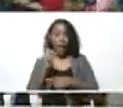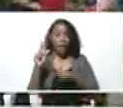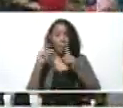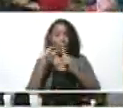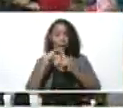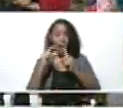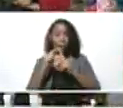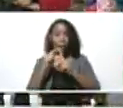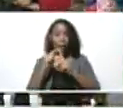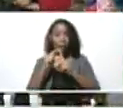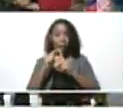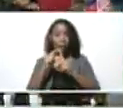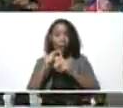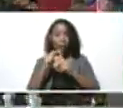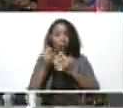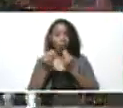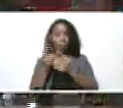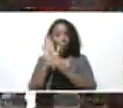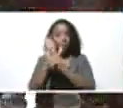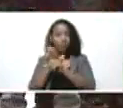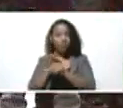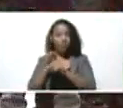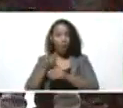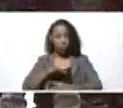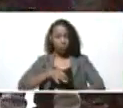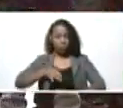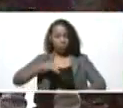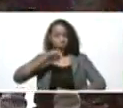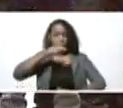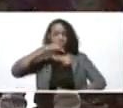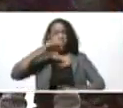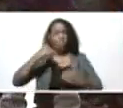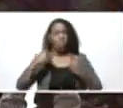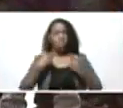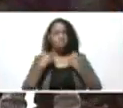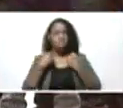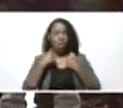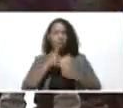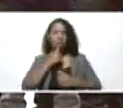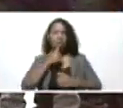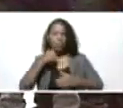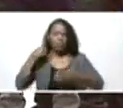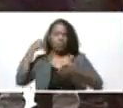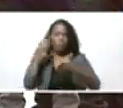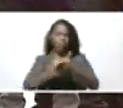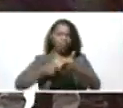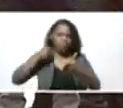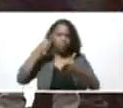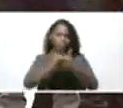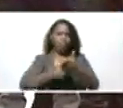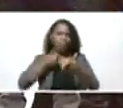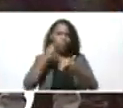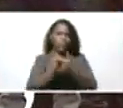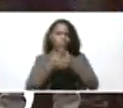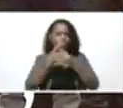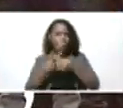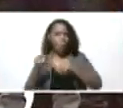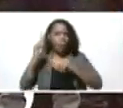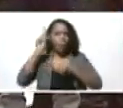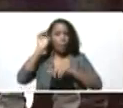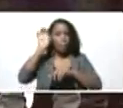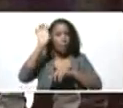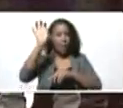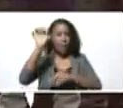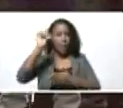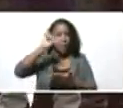un bálsamo para el alma sufrida de quienes luchábamos por otra patria